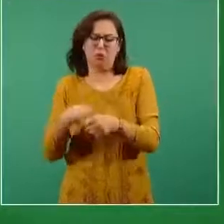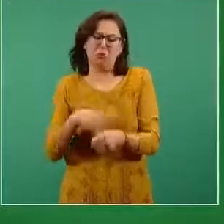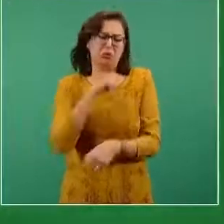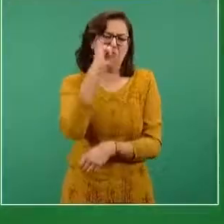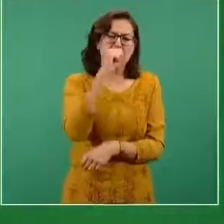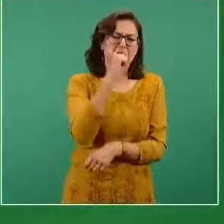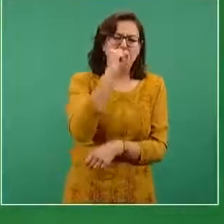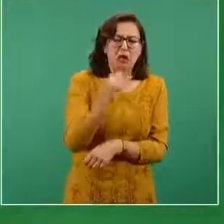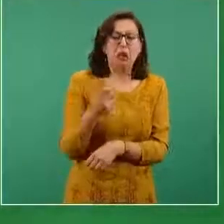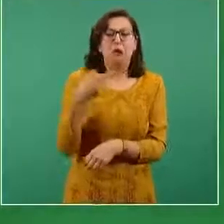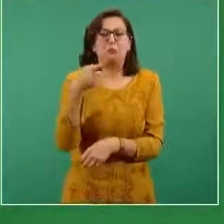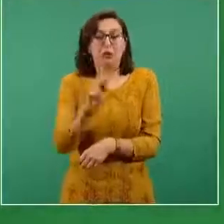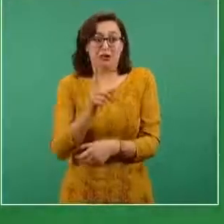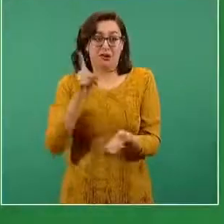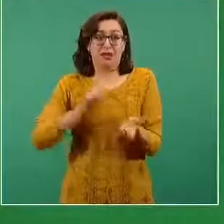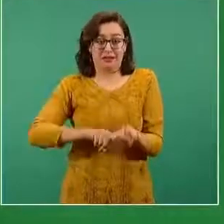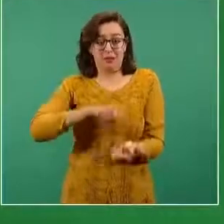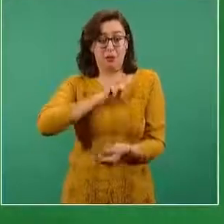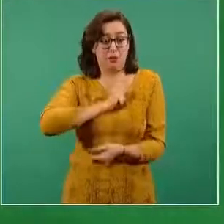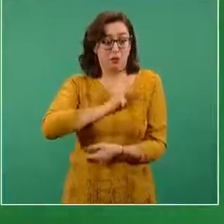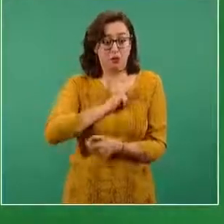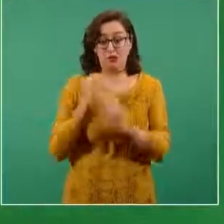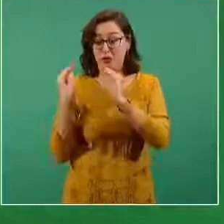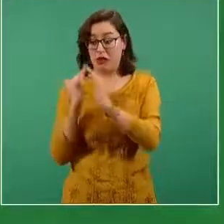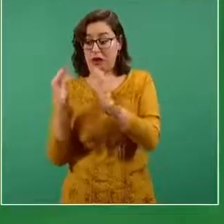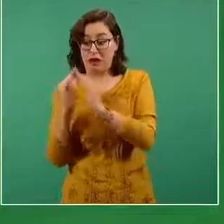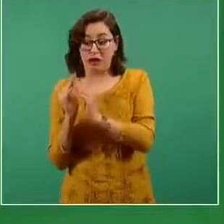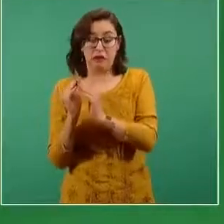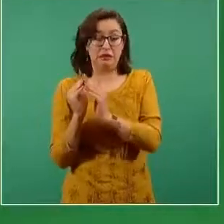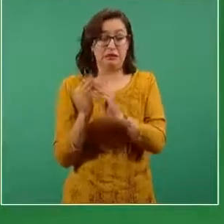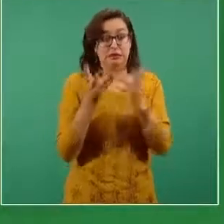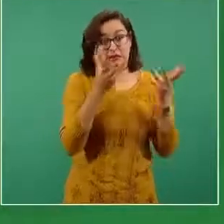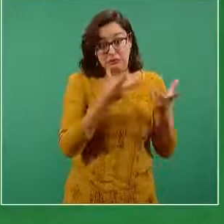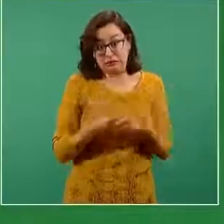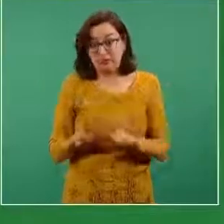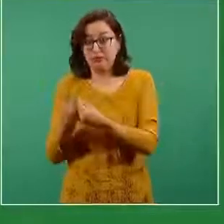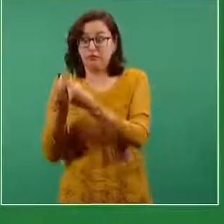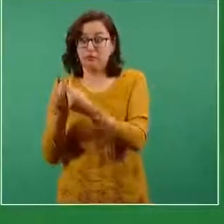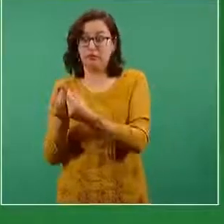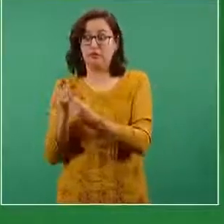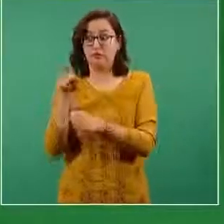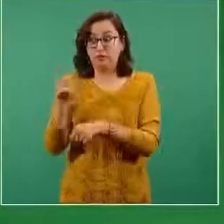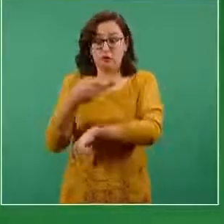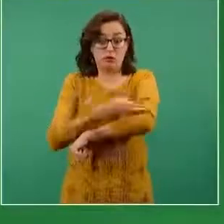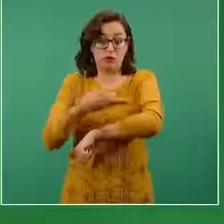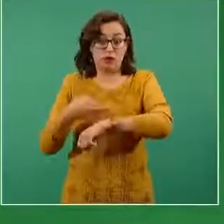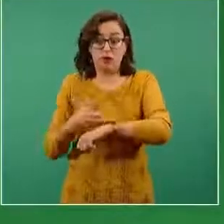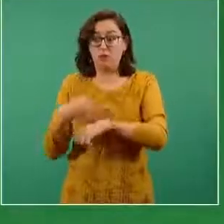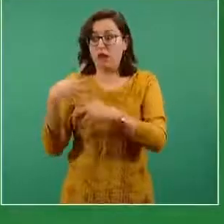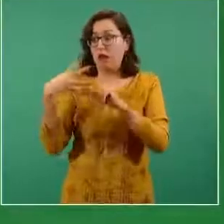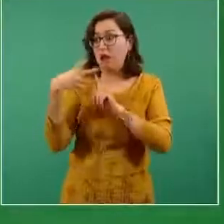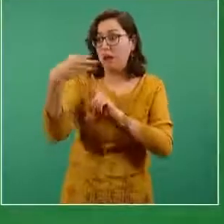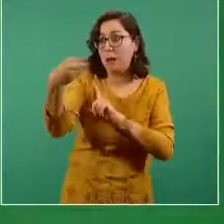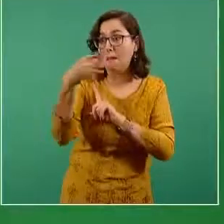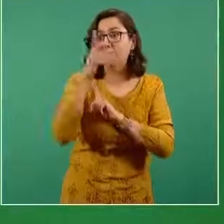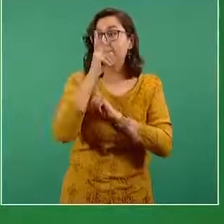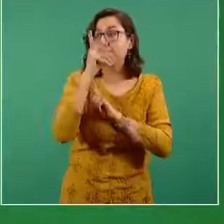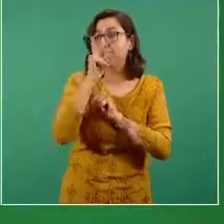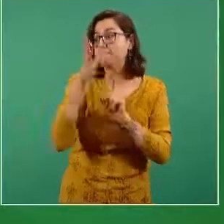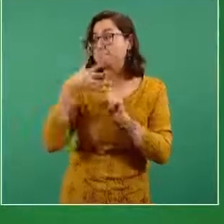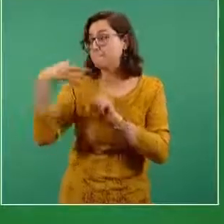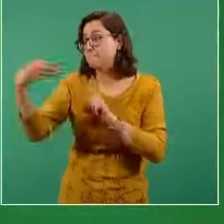pero al ser portadores regresan a sus casas y son contagiantes de su papá, de su